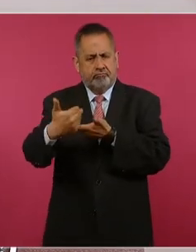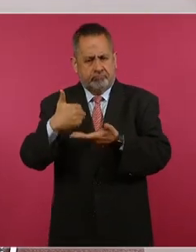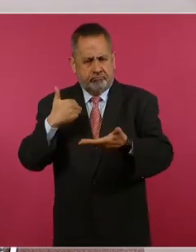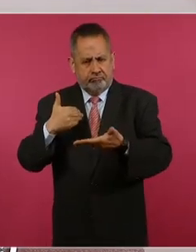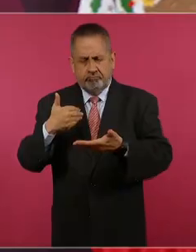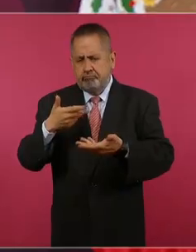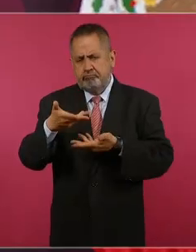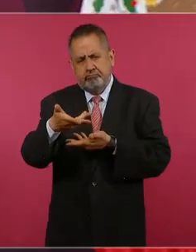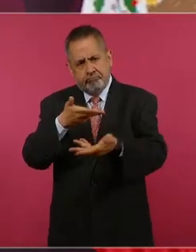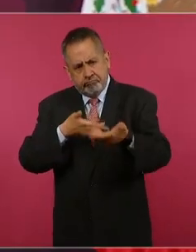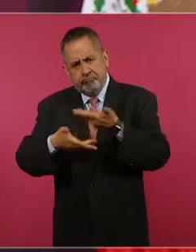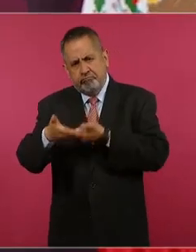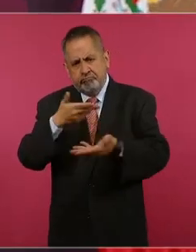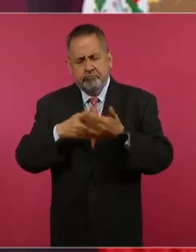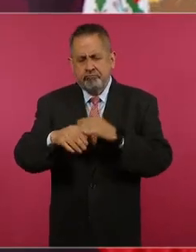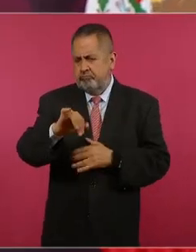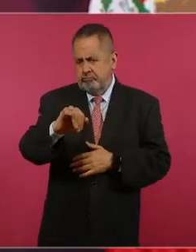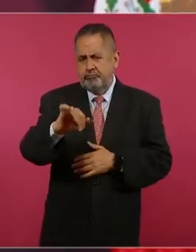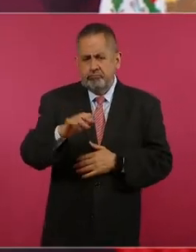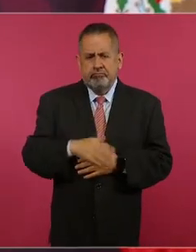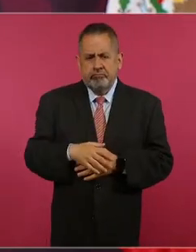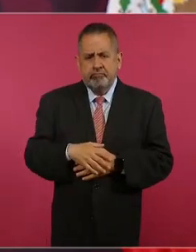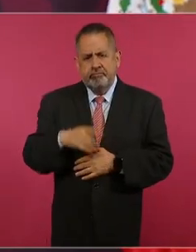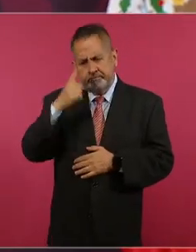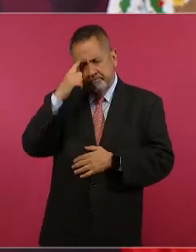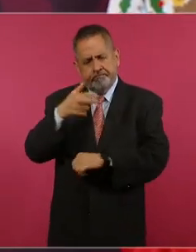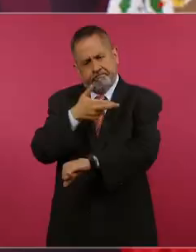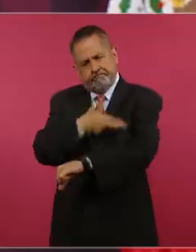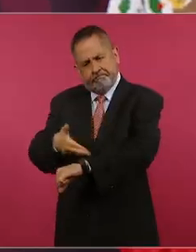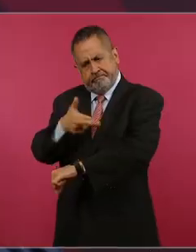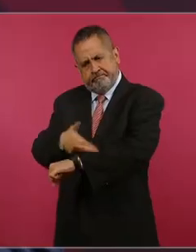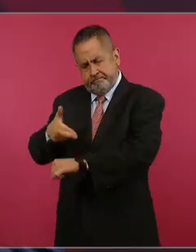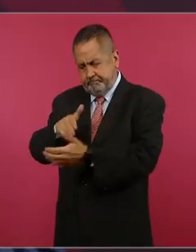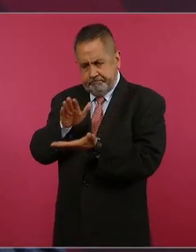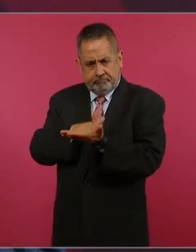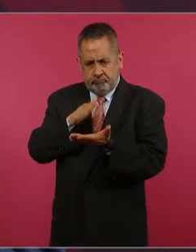que quienes hacen sus trámites legales